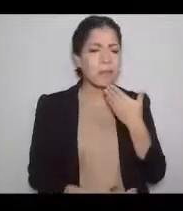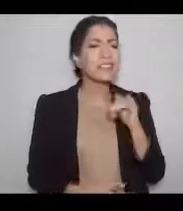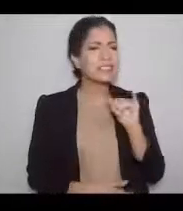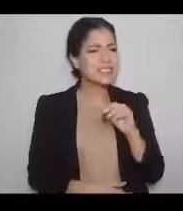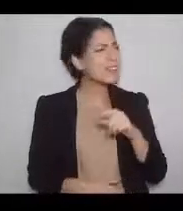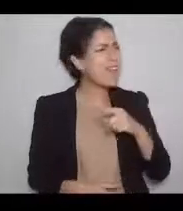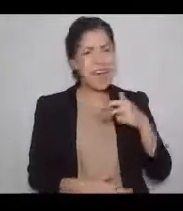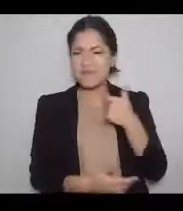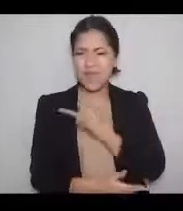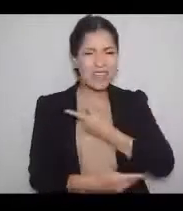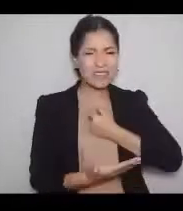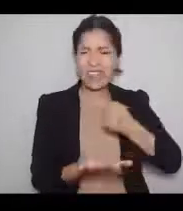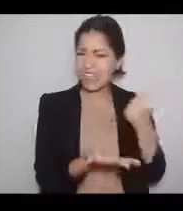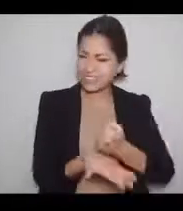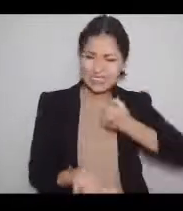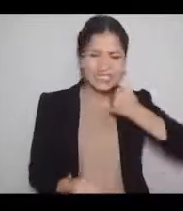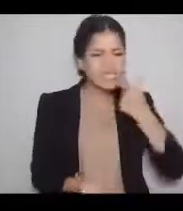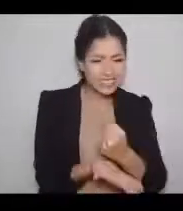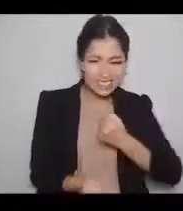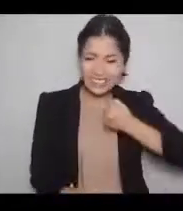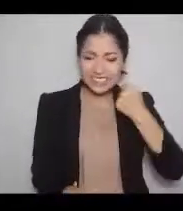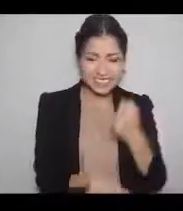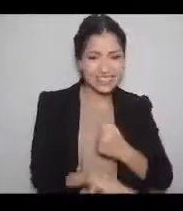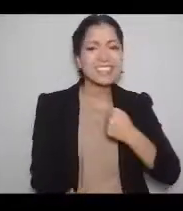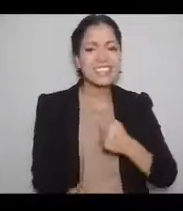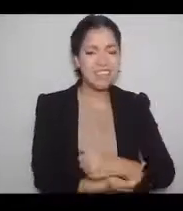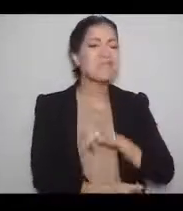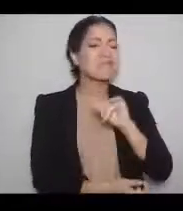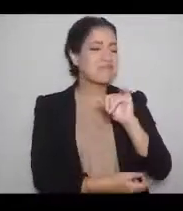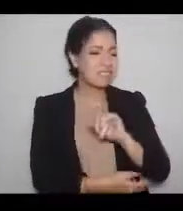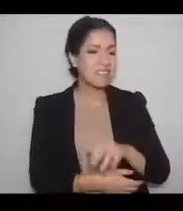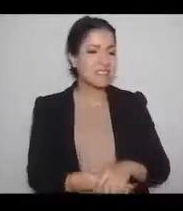chingar al contrincante, ya te habrás dado cuenta. Bueno, ¿ensayamos?